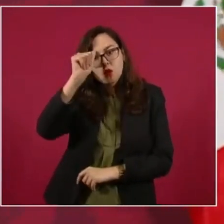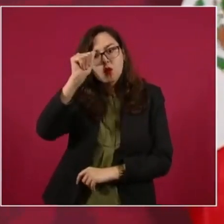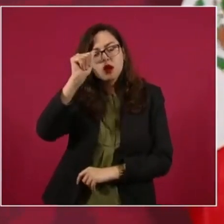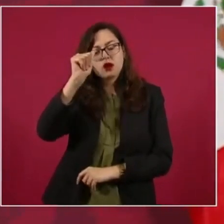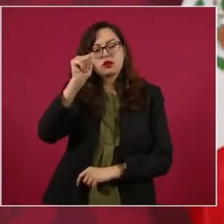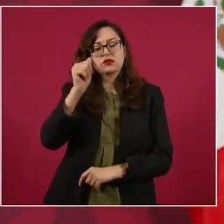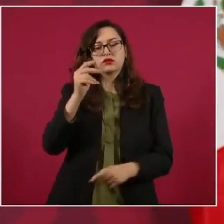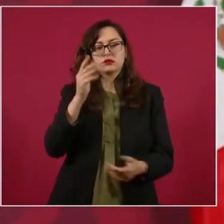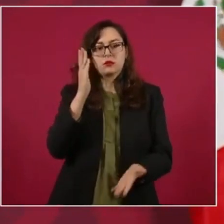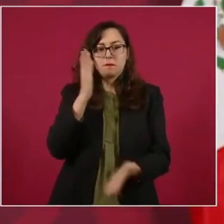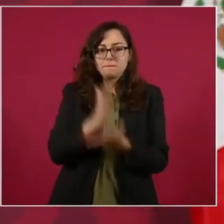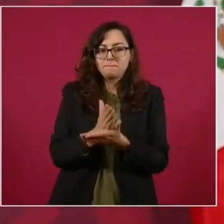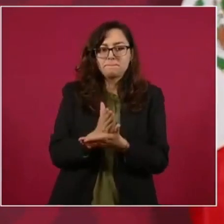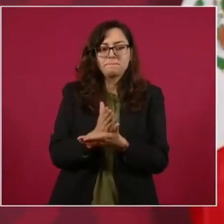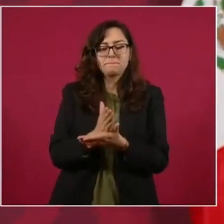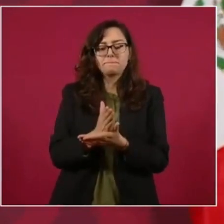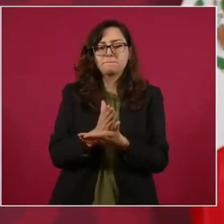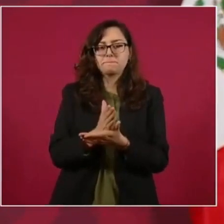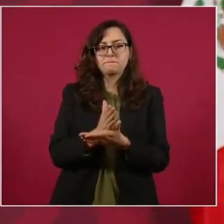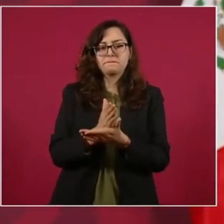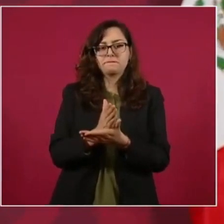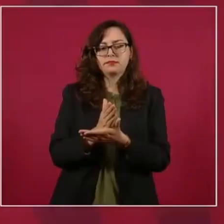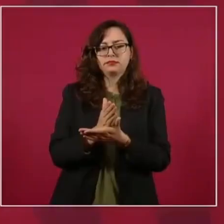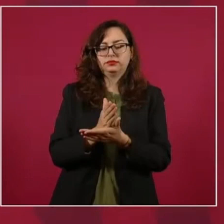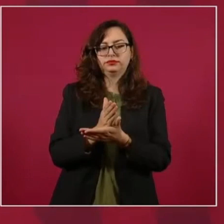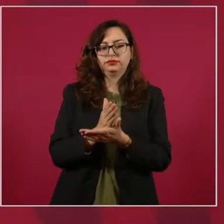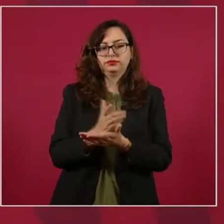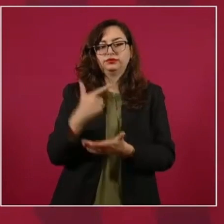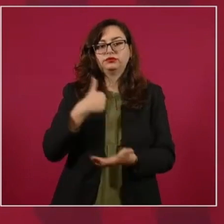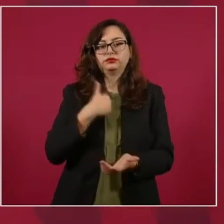Y estoy proponiendo que